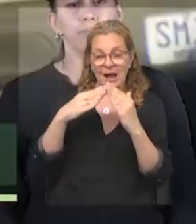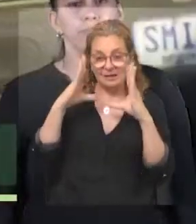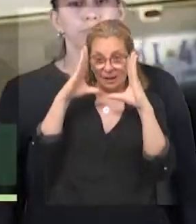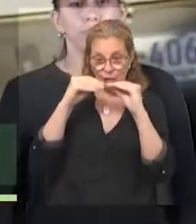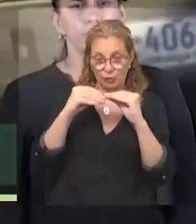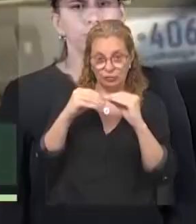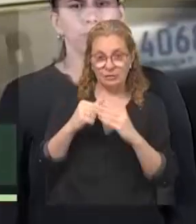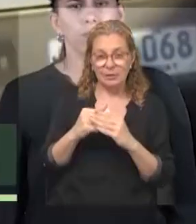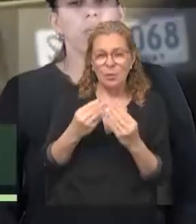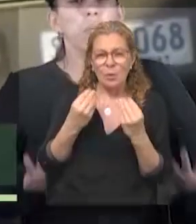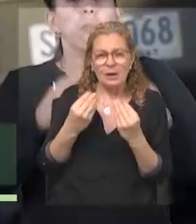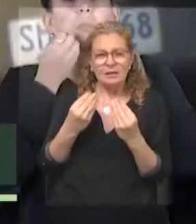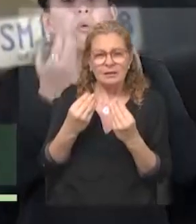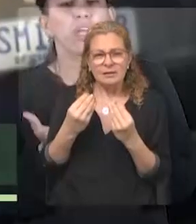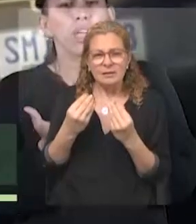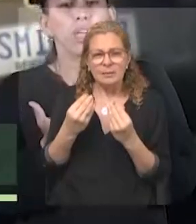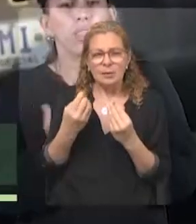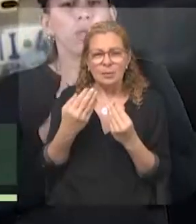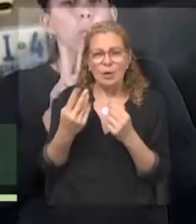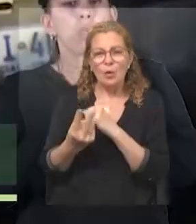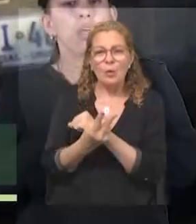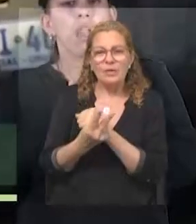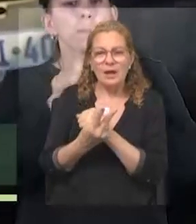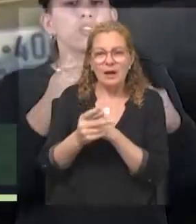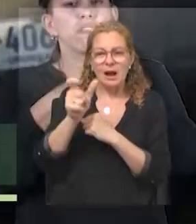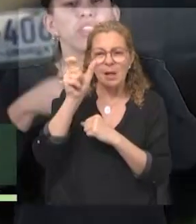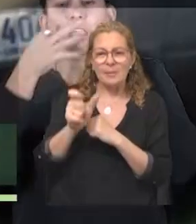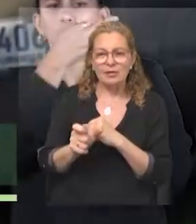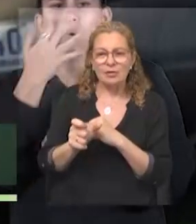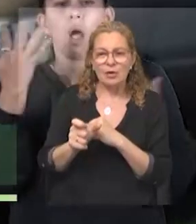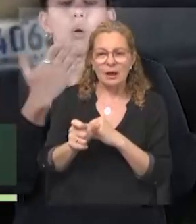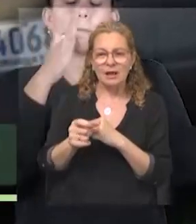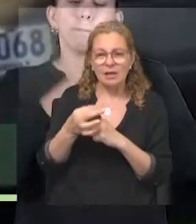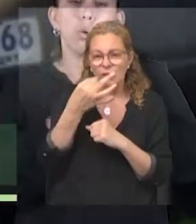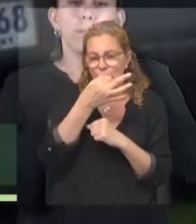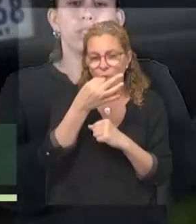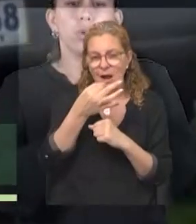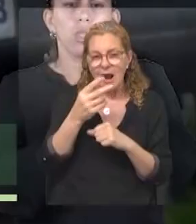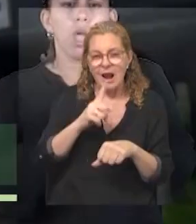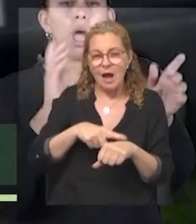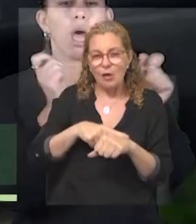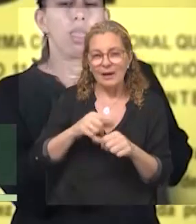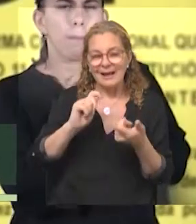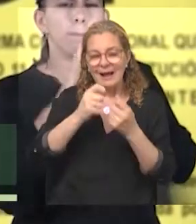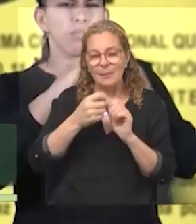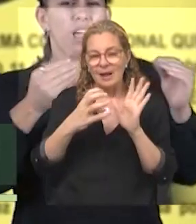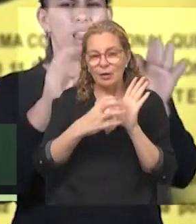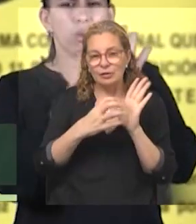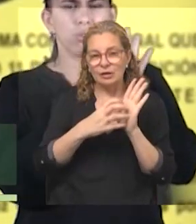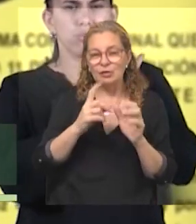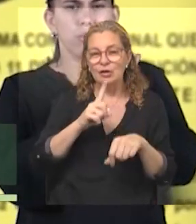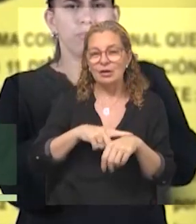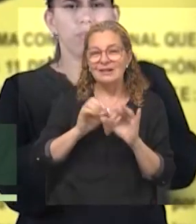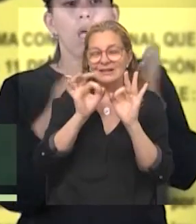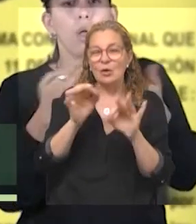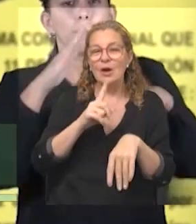noche Cuál es el motivo de amparar a los delincuentes llegó la hora de adecuar la Constitución llegó la hora